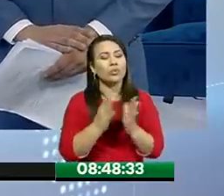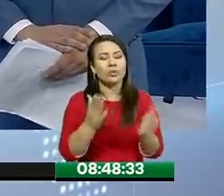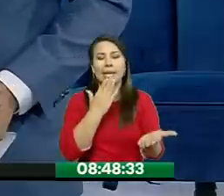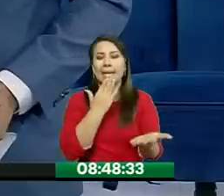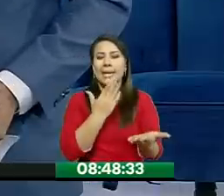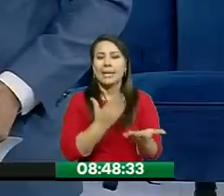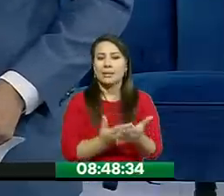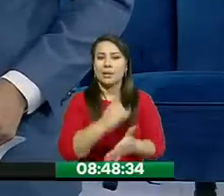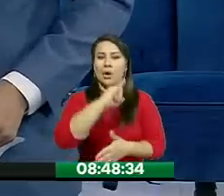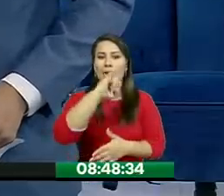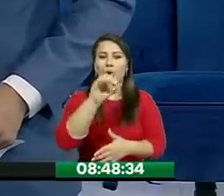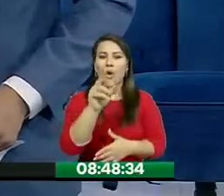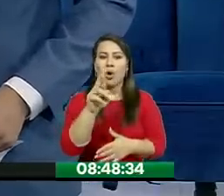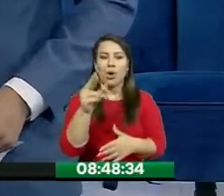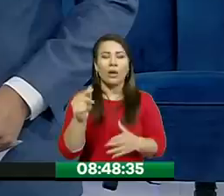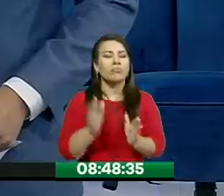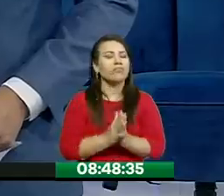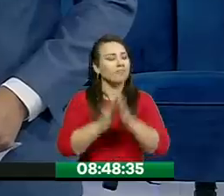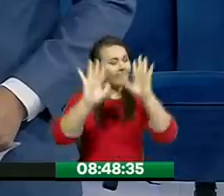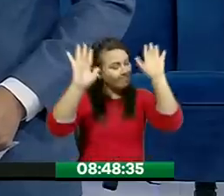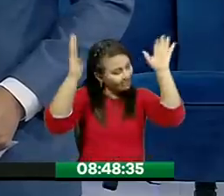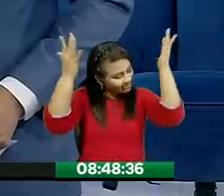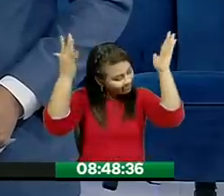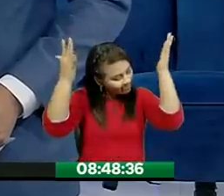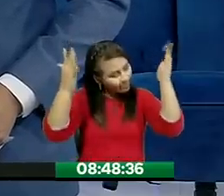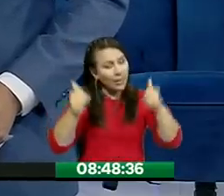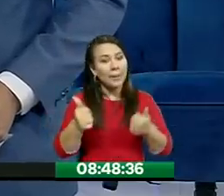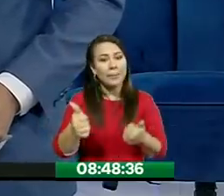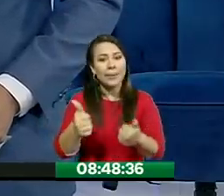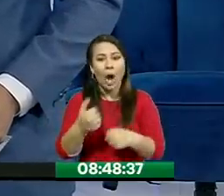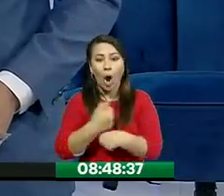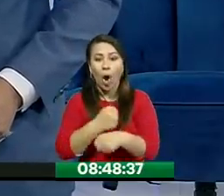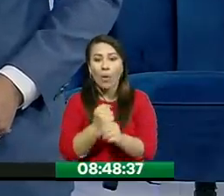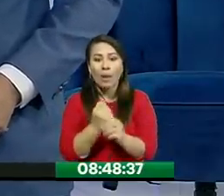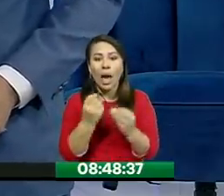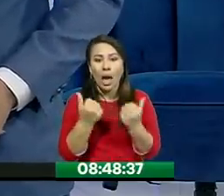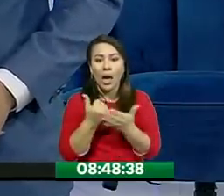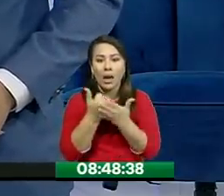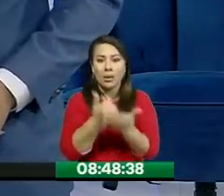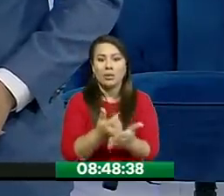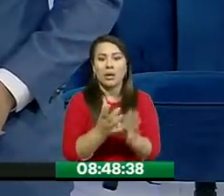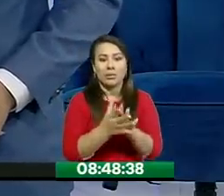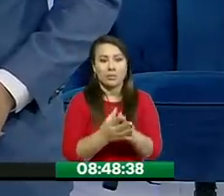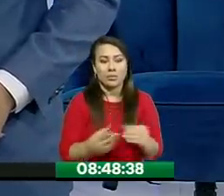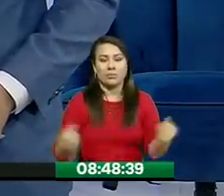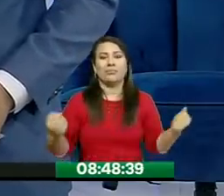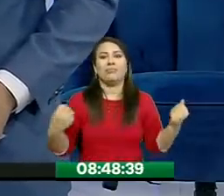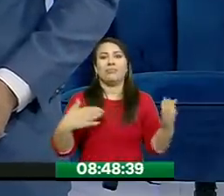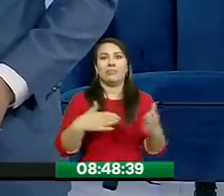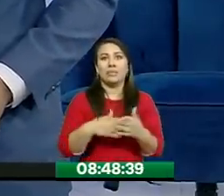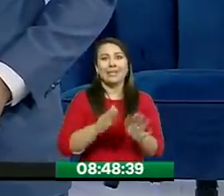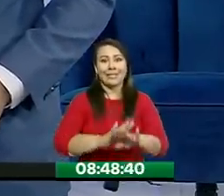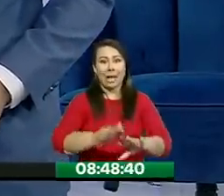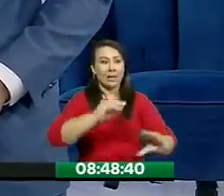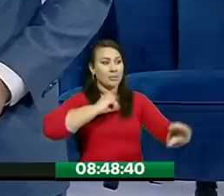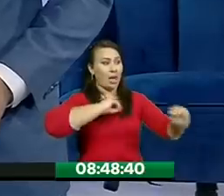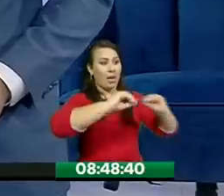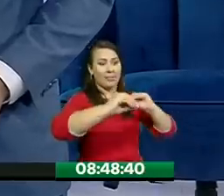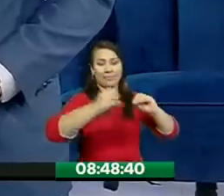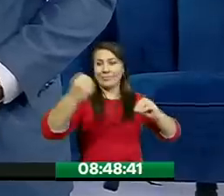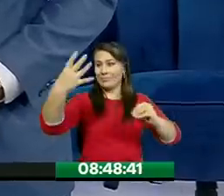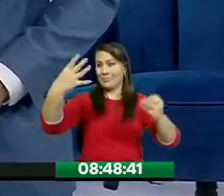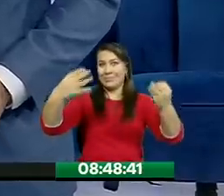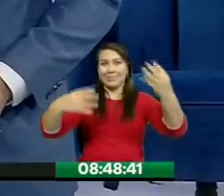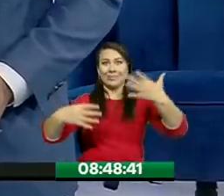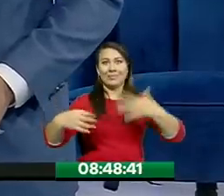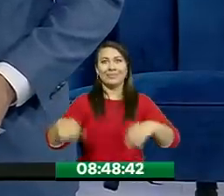droga. El abogado penalista Javier Jácome explica el delito en el que habrían incurrido los aprehendidos.